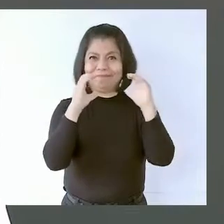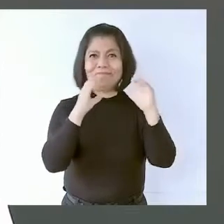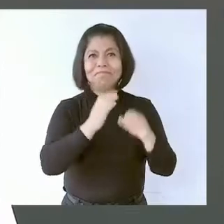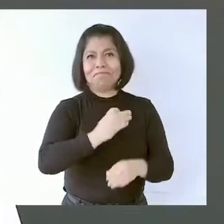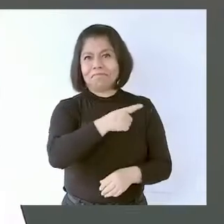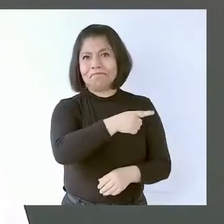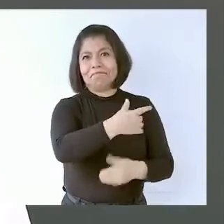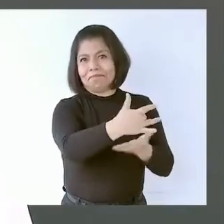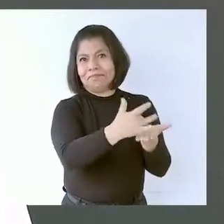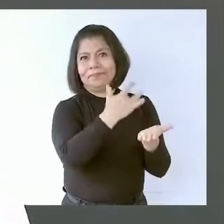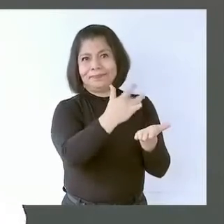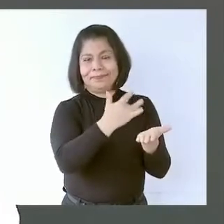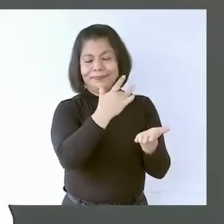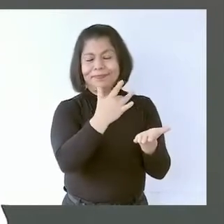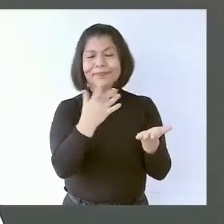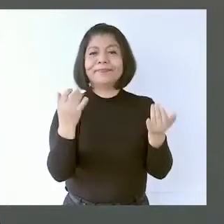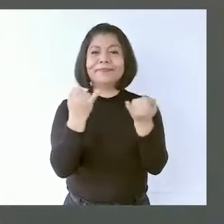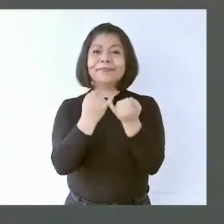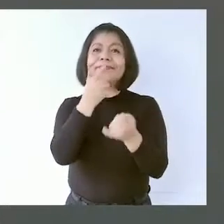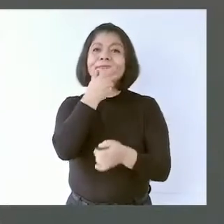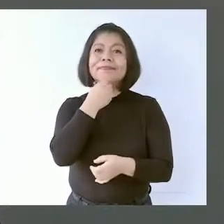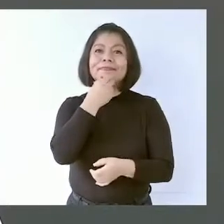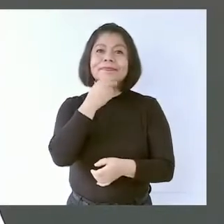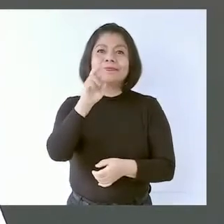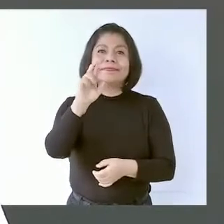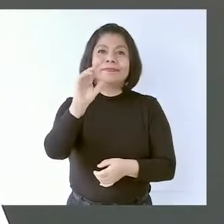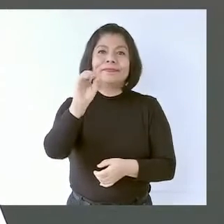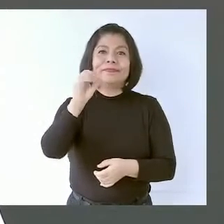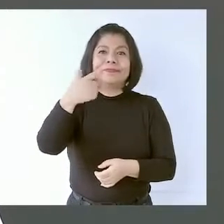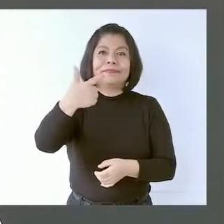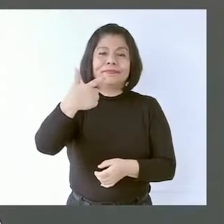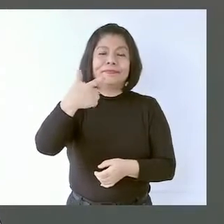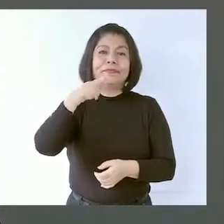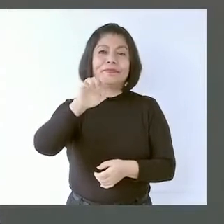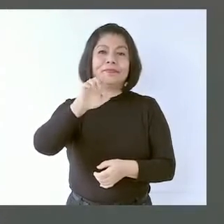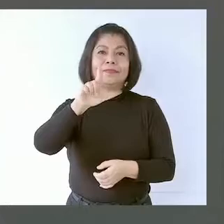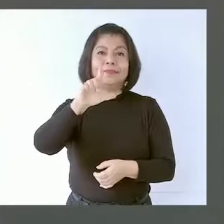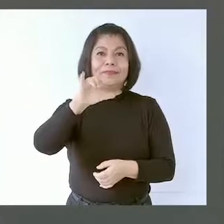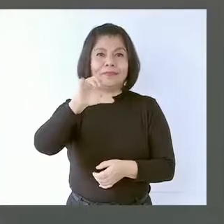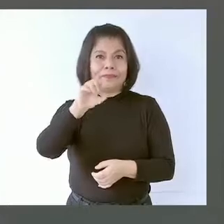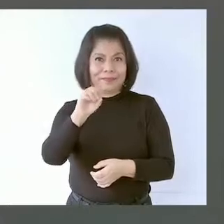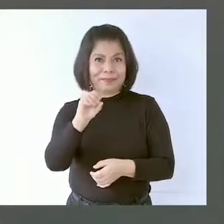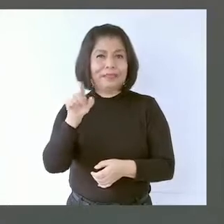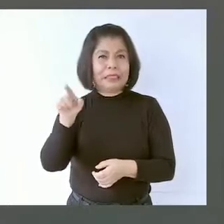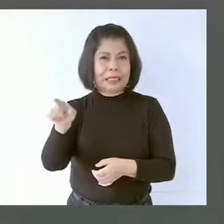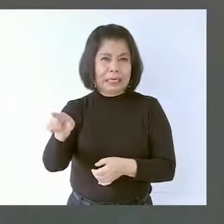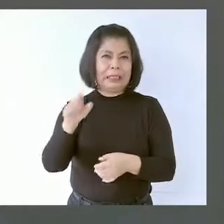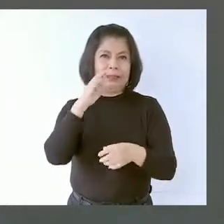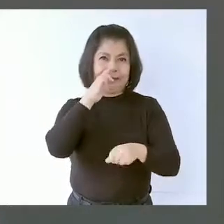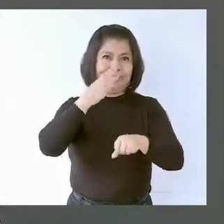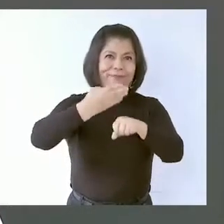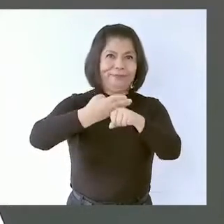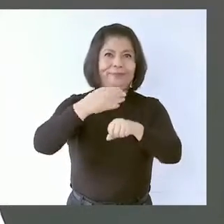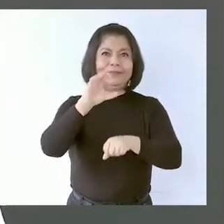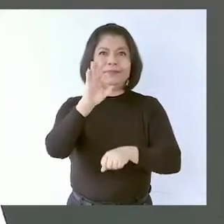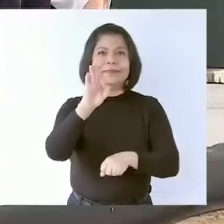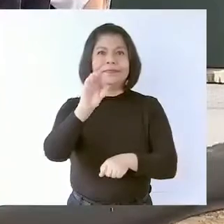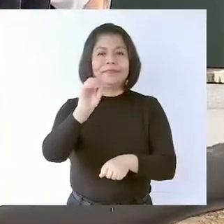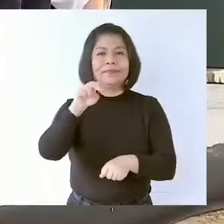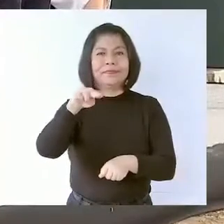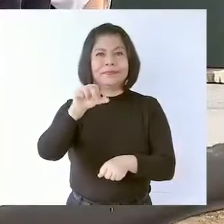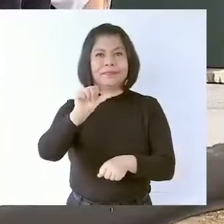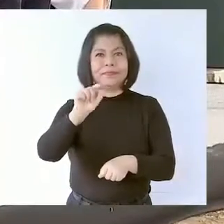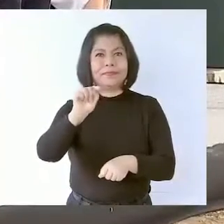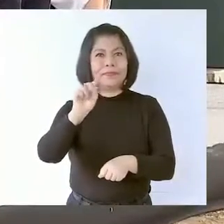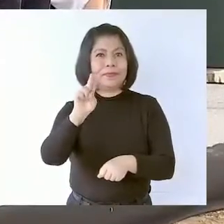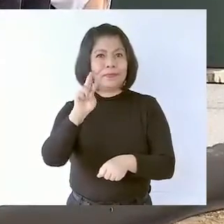reconocer el trabajo de Rogelio Jiménez Pons, de Fonatur, que ha estado aquí para hacer realidad